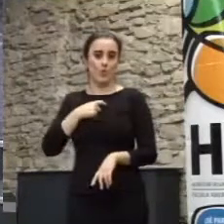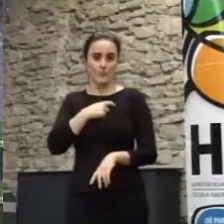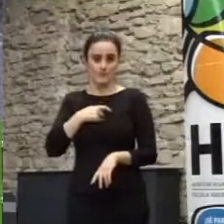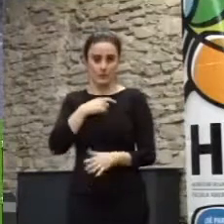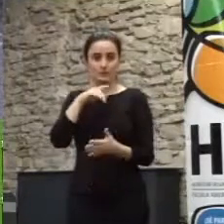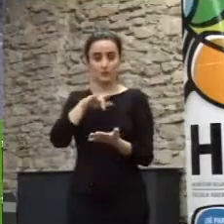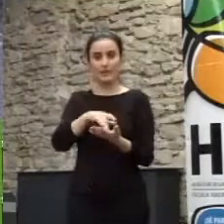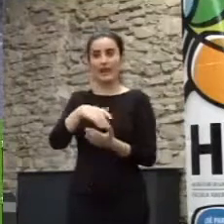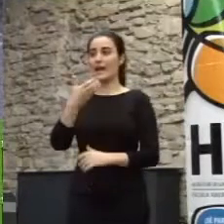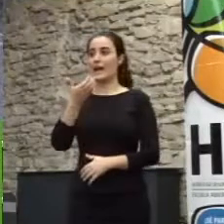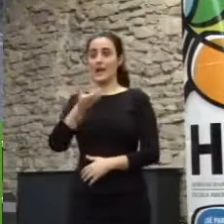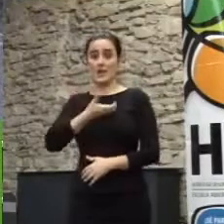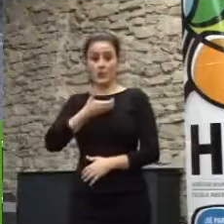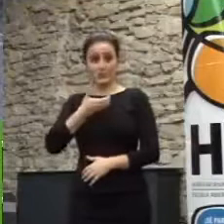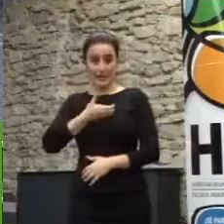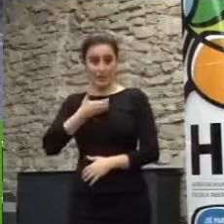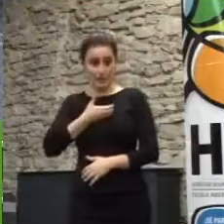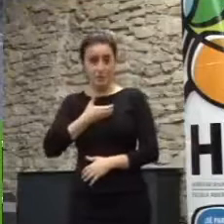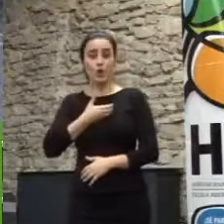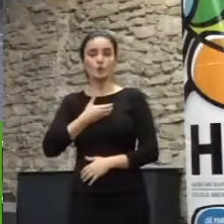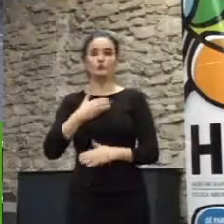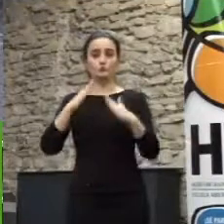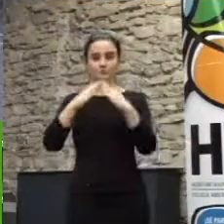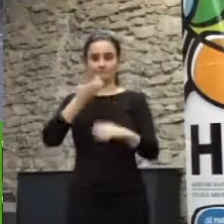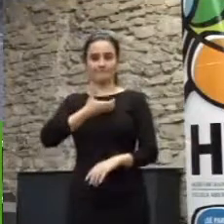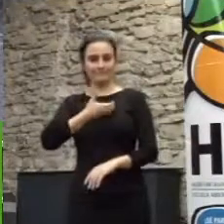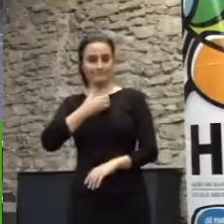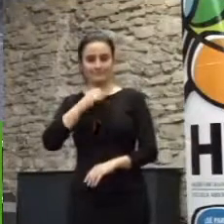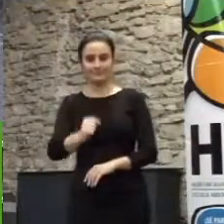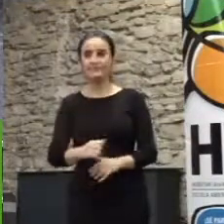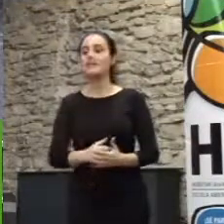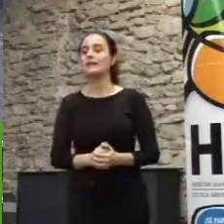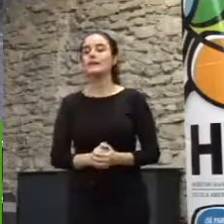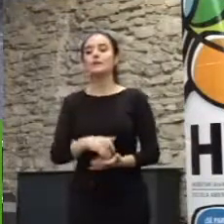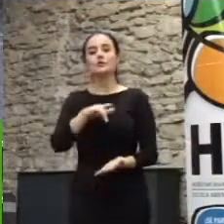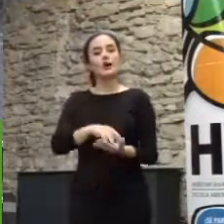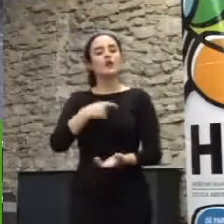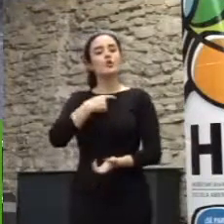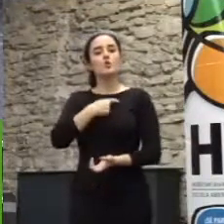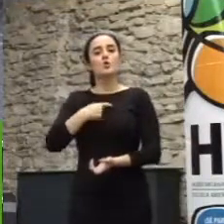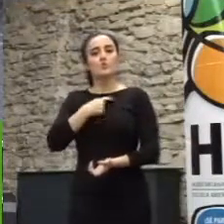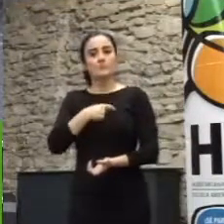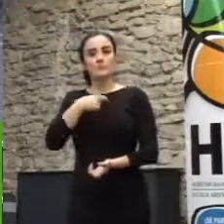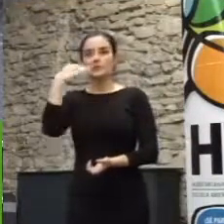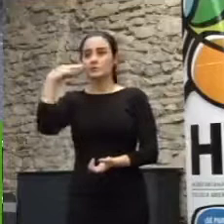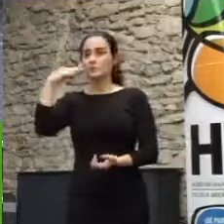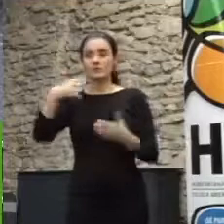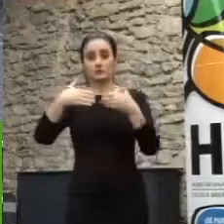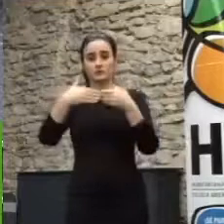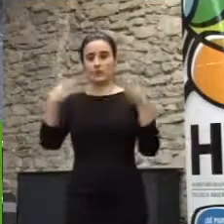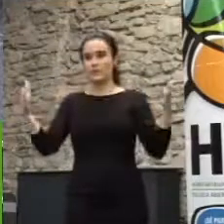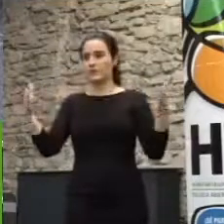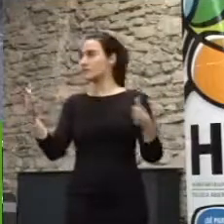en el ayuntamiento, en la Casa Consistorial, que son las únicas comisiones que son abiertas. Ah, no.